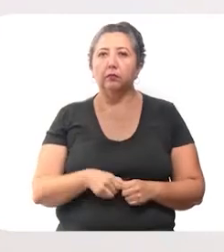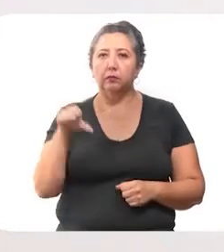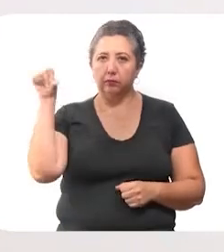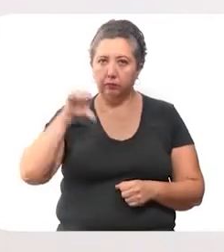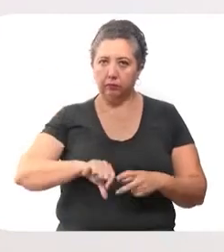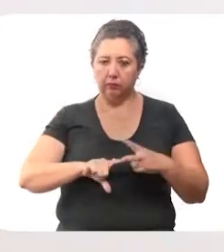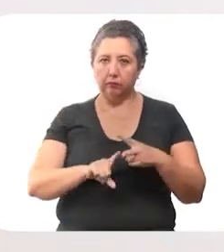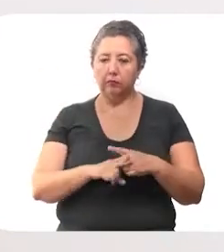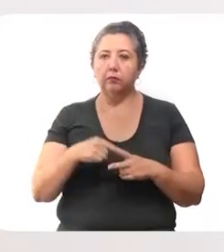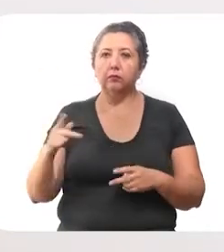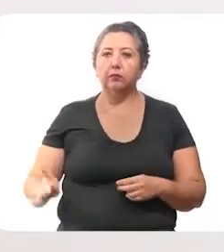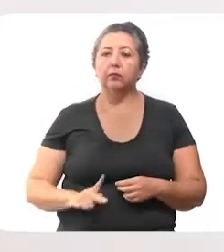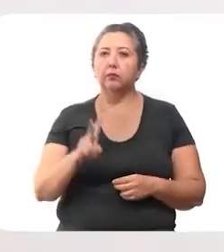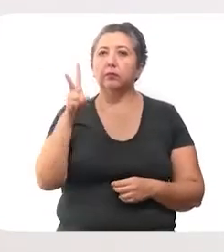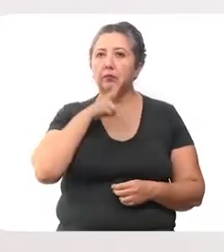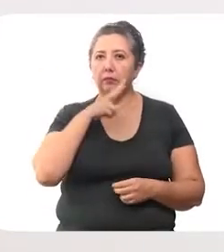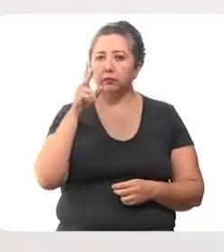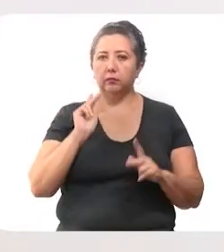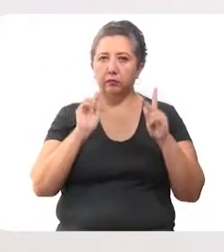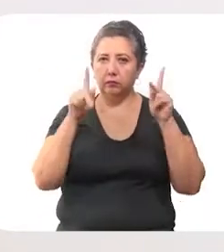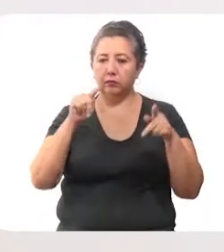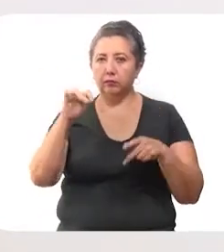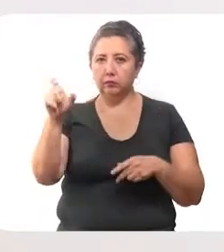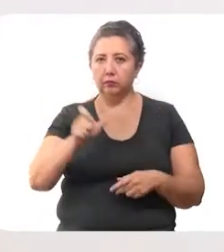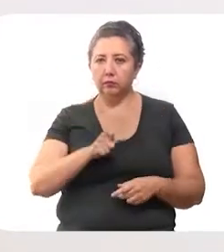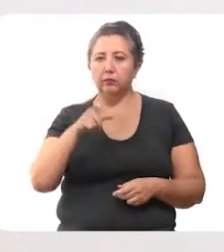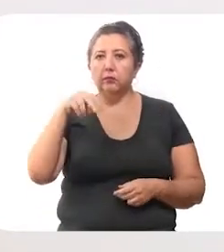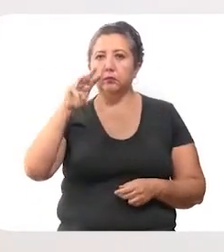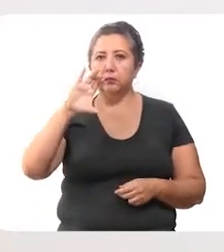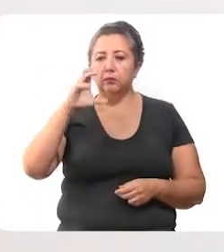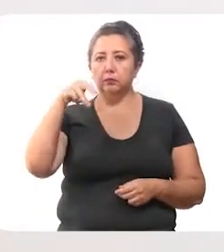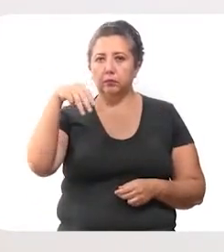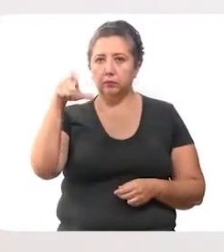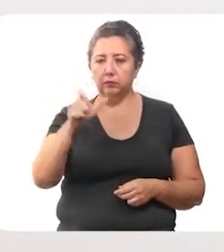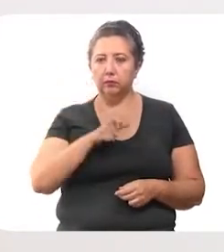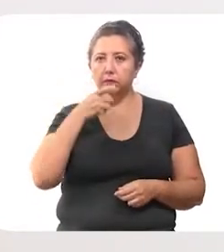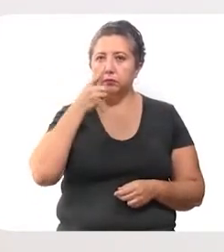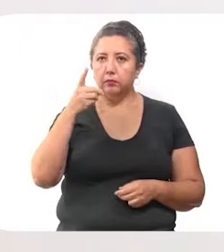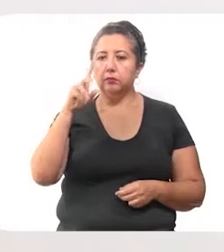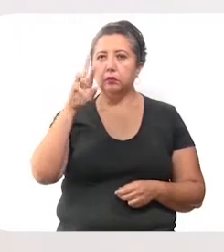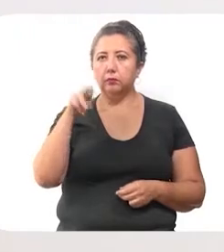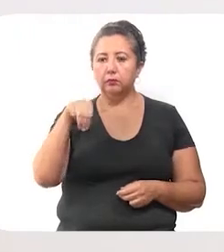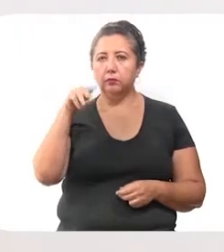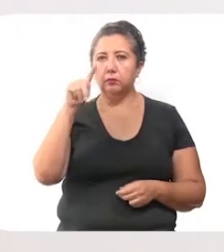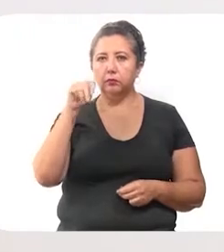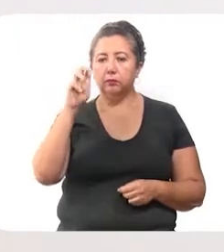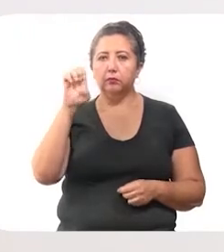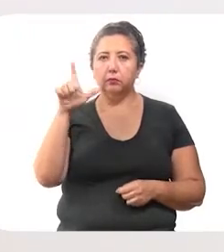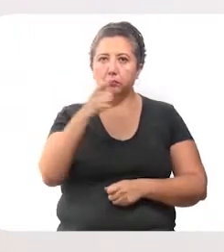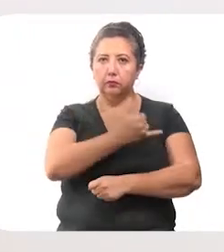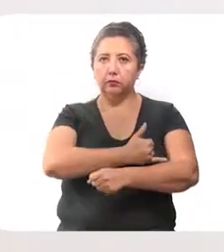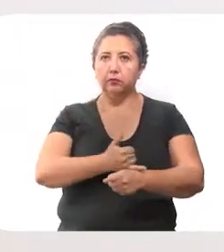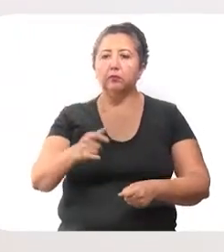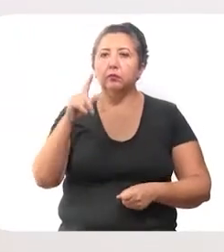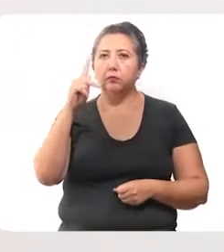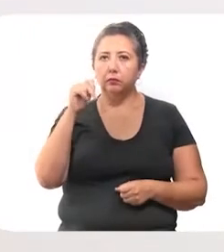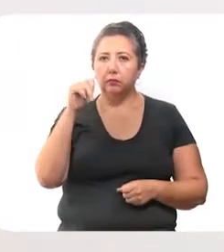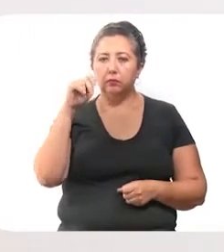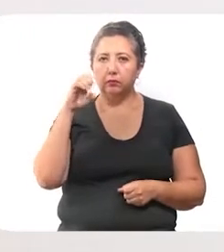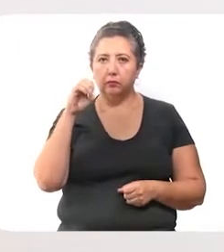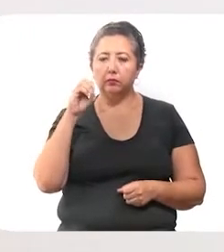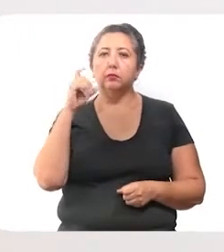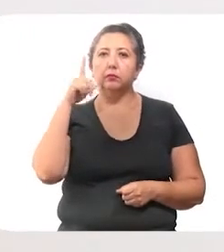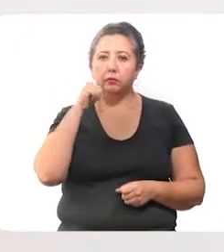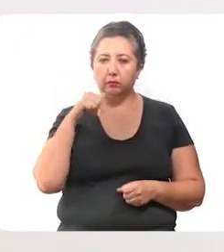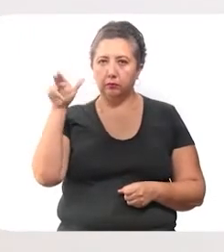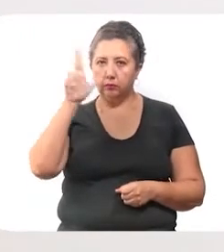Hoy inició en los municipios de Valladolid, Progreso, Tecash, Chemash, Ticul, Oshkuskap, Motul, Junucma, Izamal y Peto.